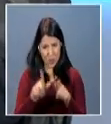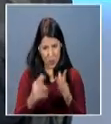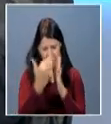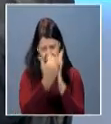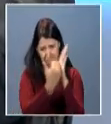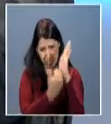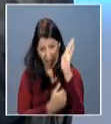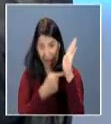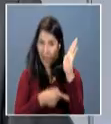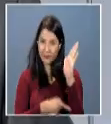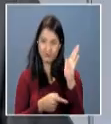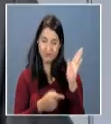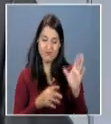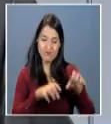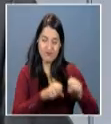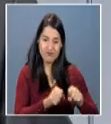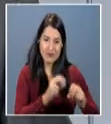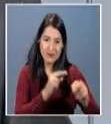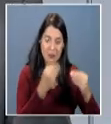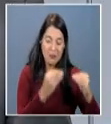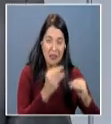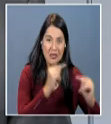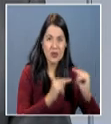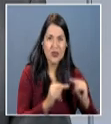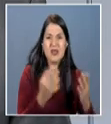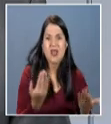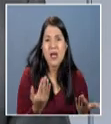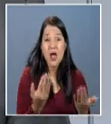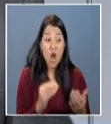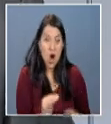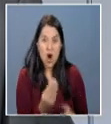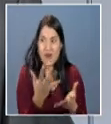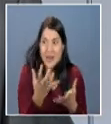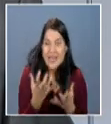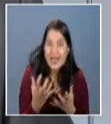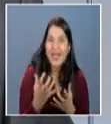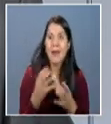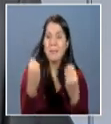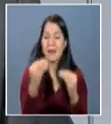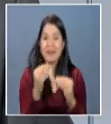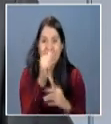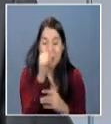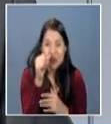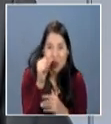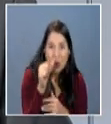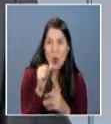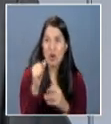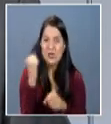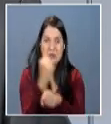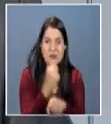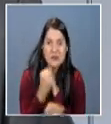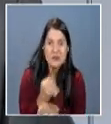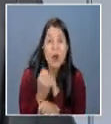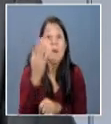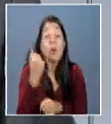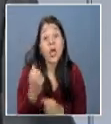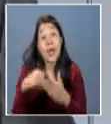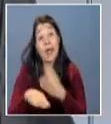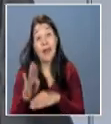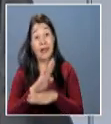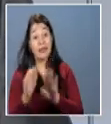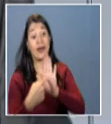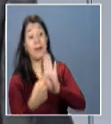los jóvenes en Costa Rica quieran hacerse sicarios, narcotraficantes, vendedores de droga, cuando resulta que le estamos vendiendo un estilo de vida a imitar que